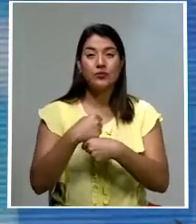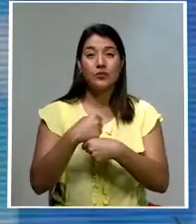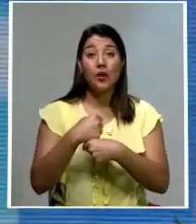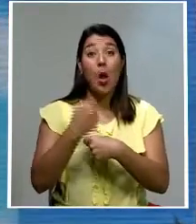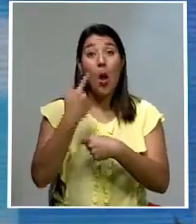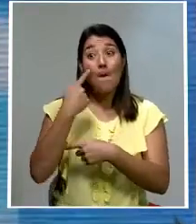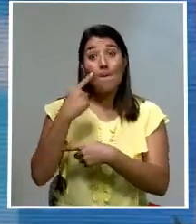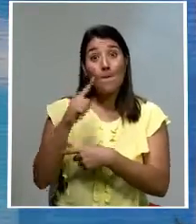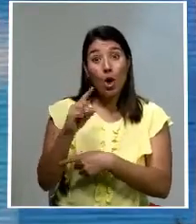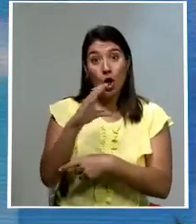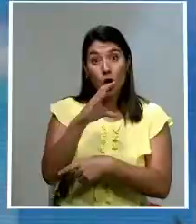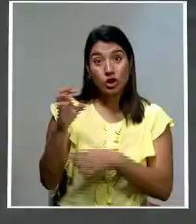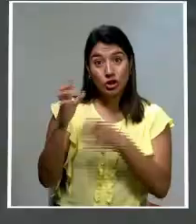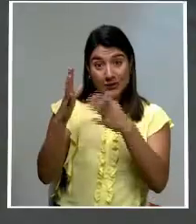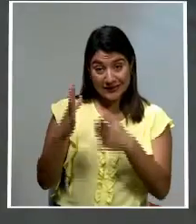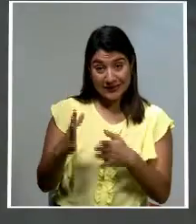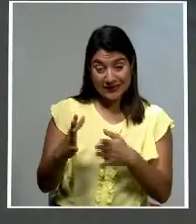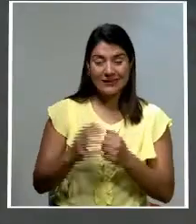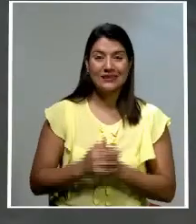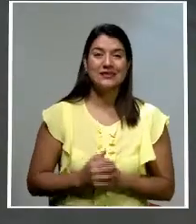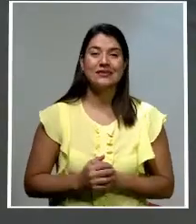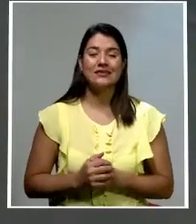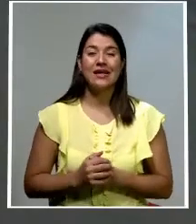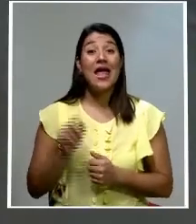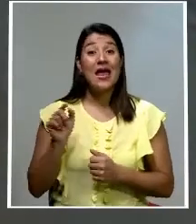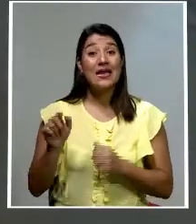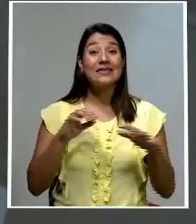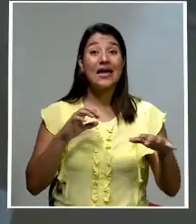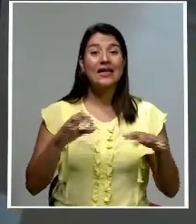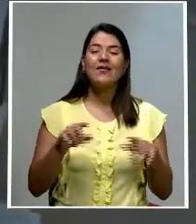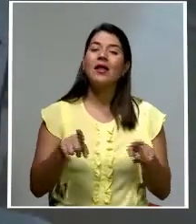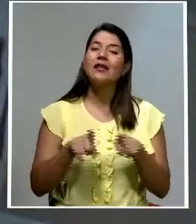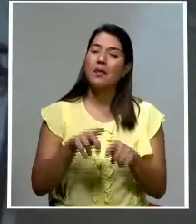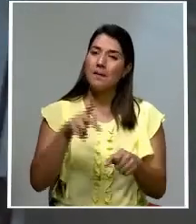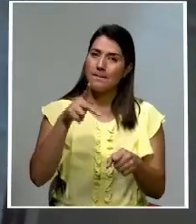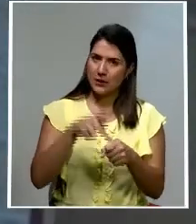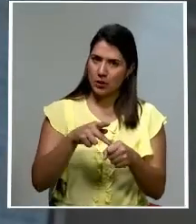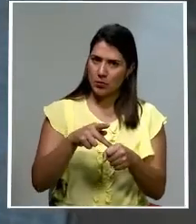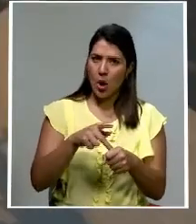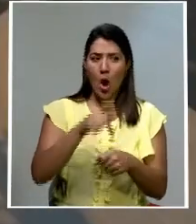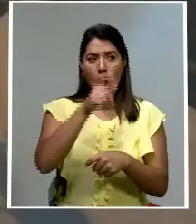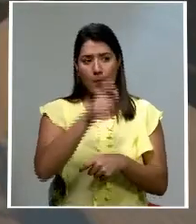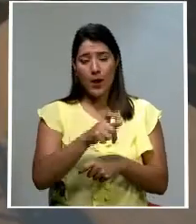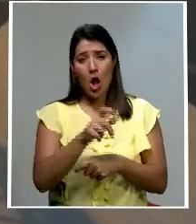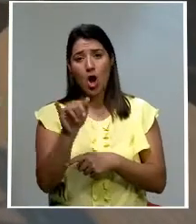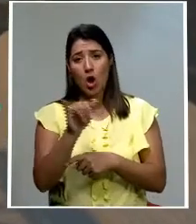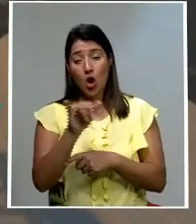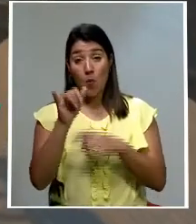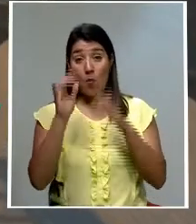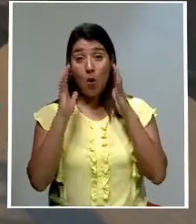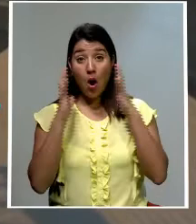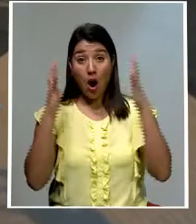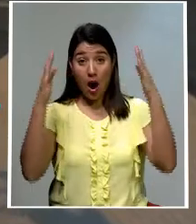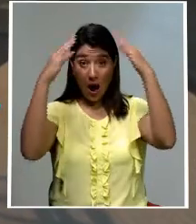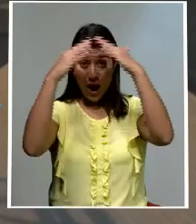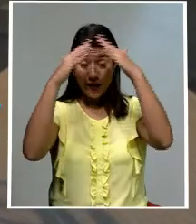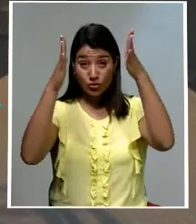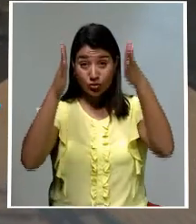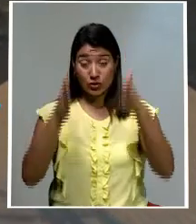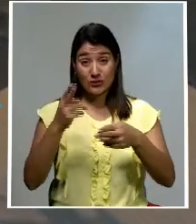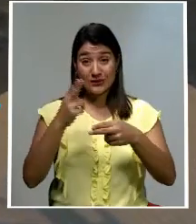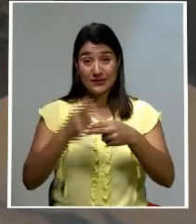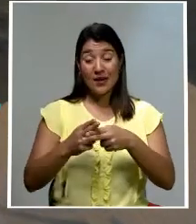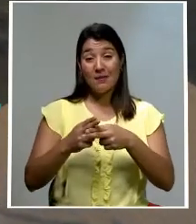por costarricenses. En la actividad también participaron personalidades como el astronauta costarricense Franklin Chan,